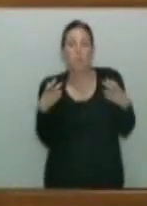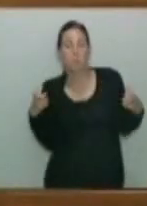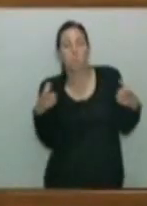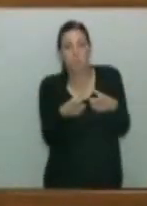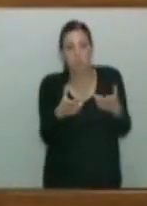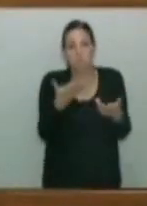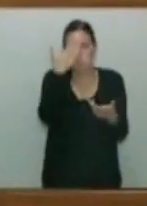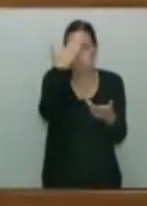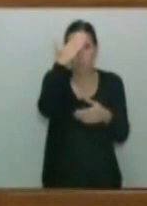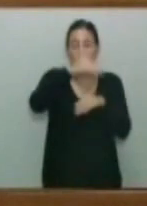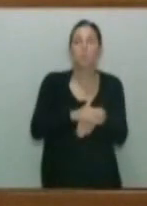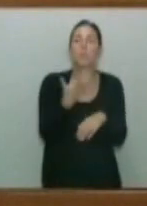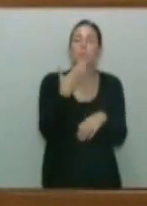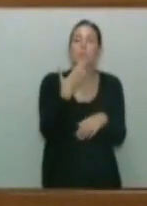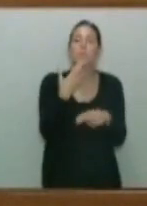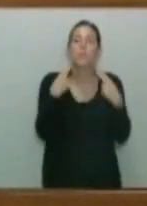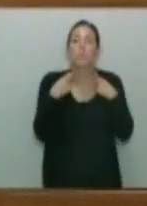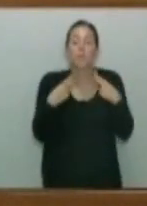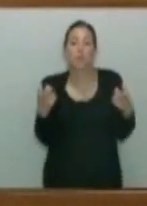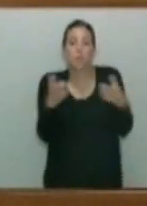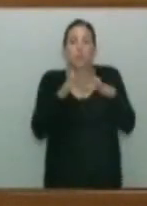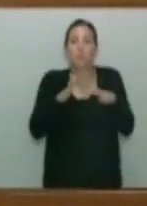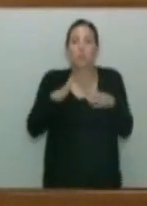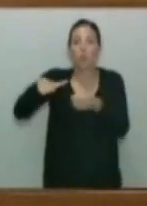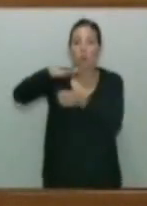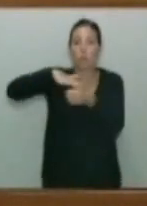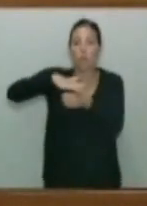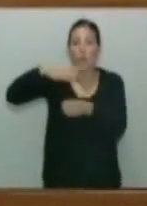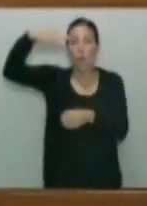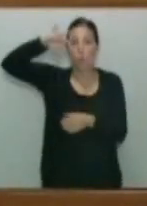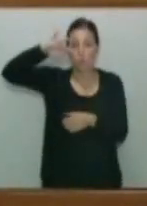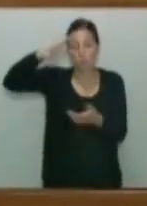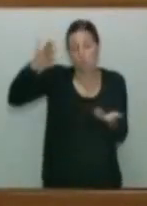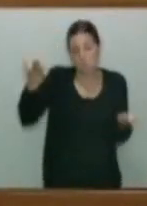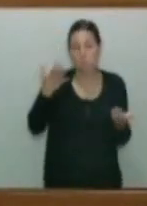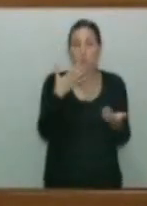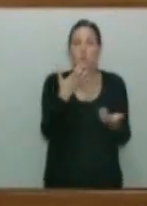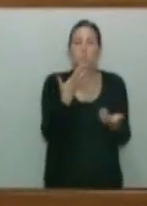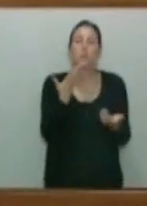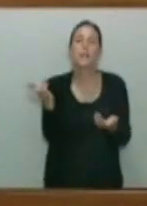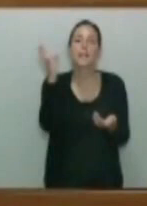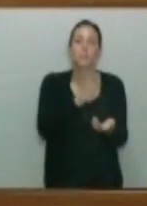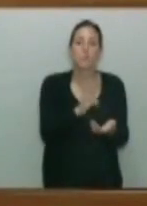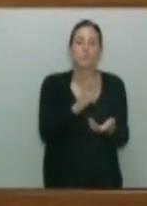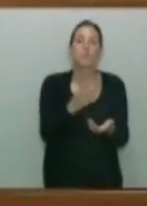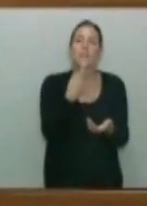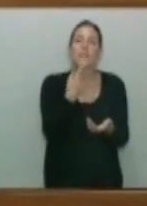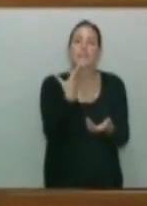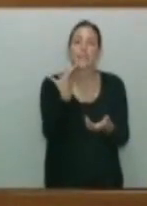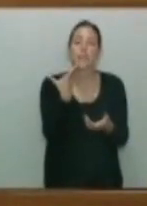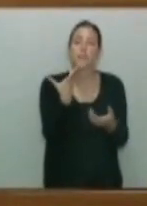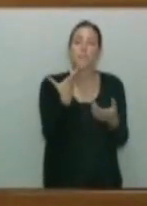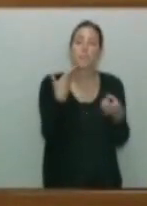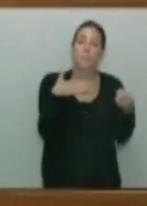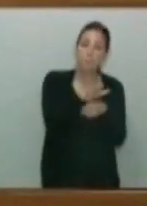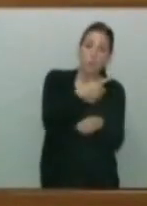ejemplo, menos diputados y una única circunscripción. Y vuelvo a reiterar esto mismo que ya dije en el ámbito